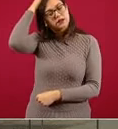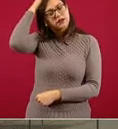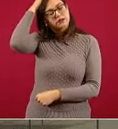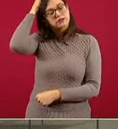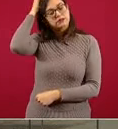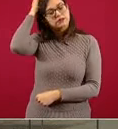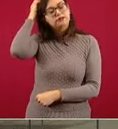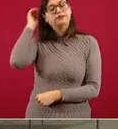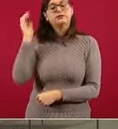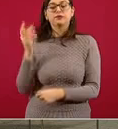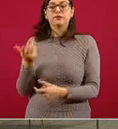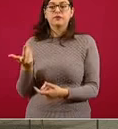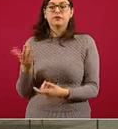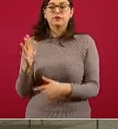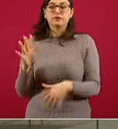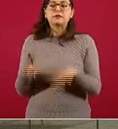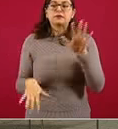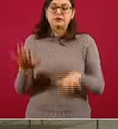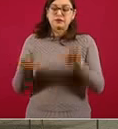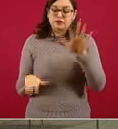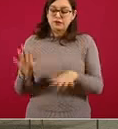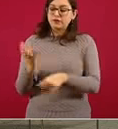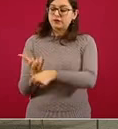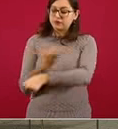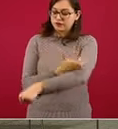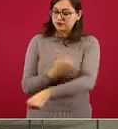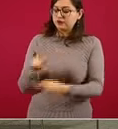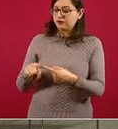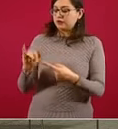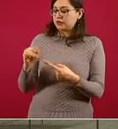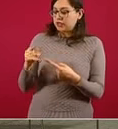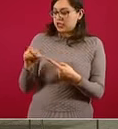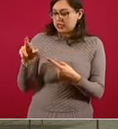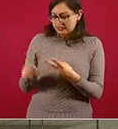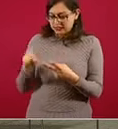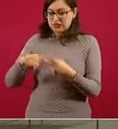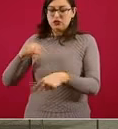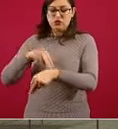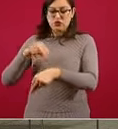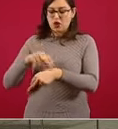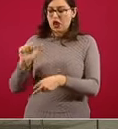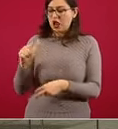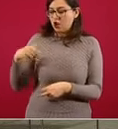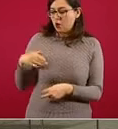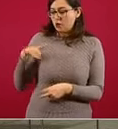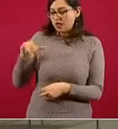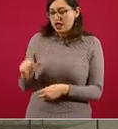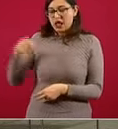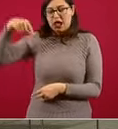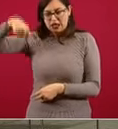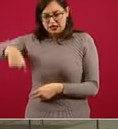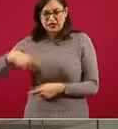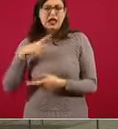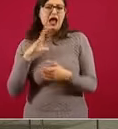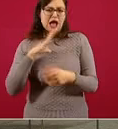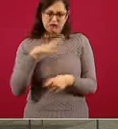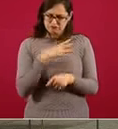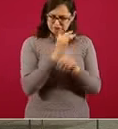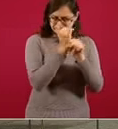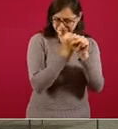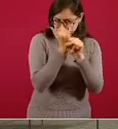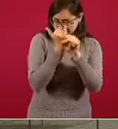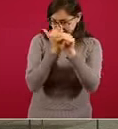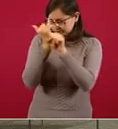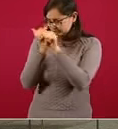aquí los colegas del INDRE y también lo ha mencionado el doctor José Luis Salomía, en México se han hecho varias secuenciaciones y